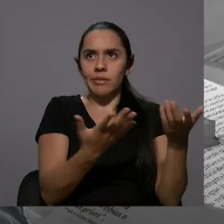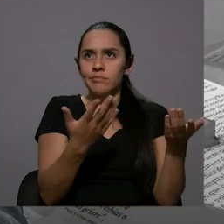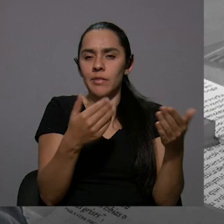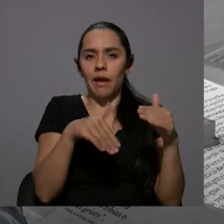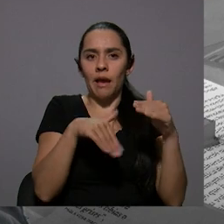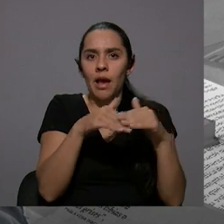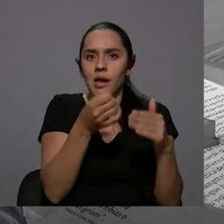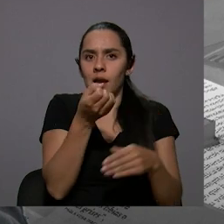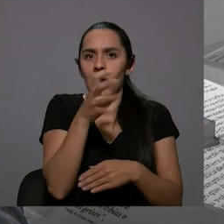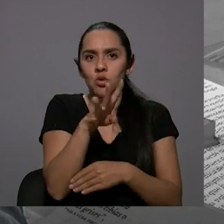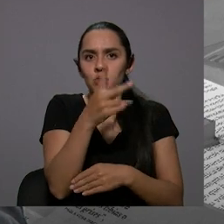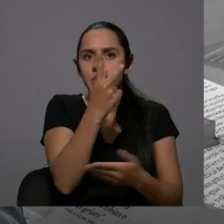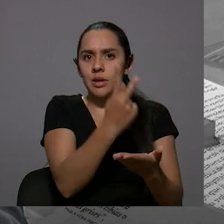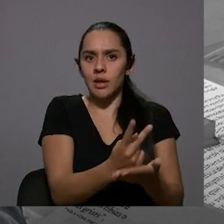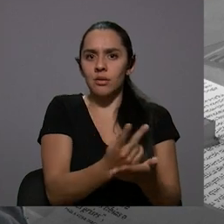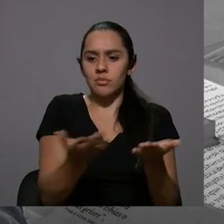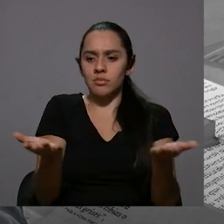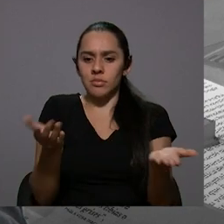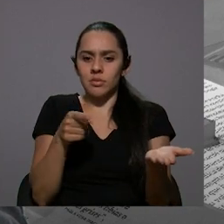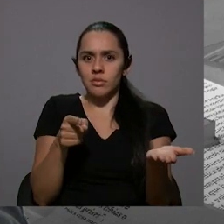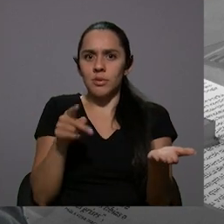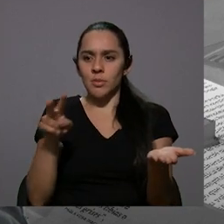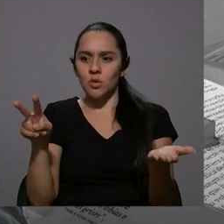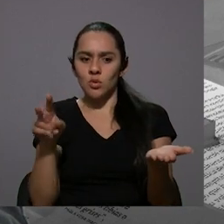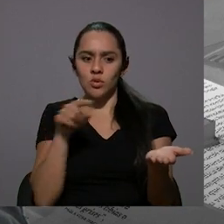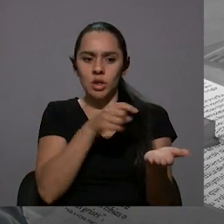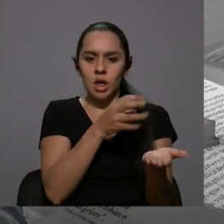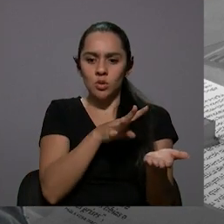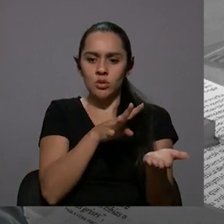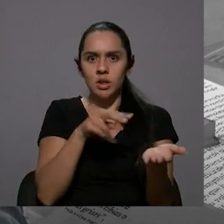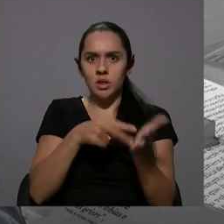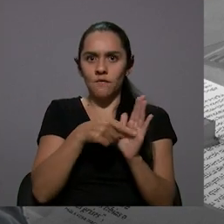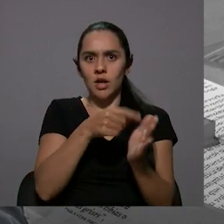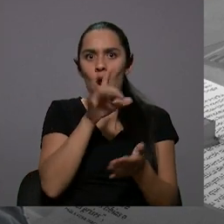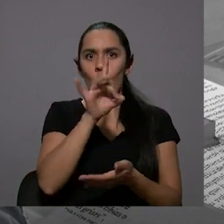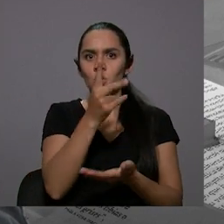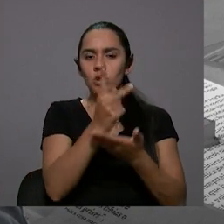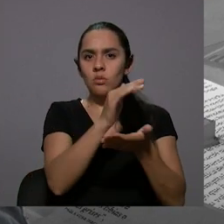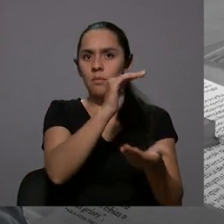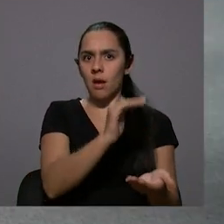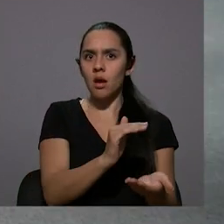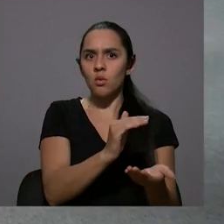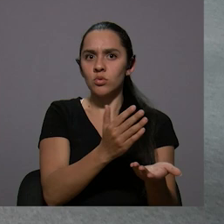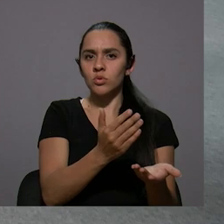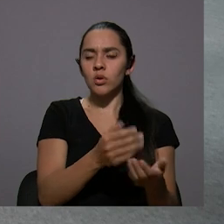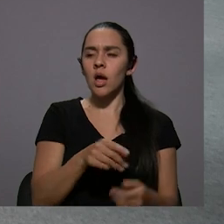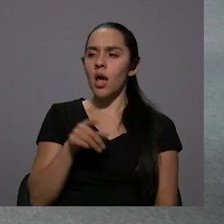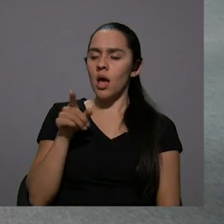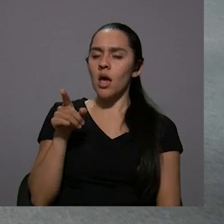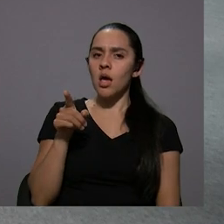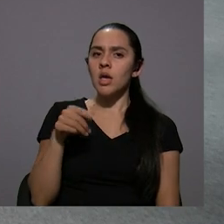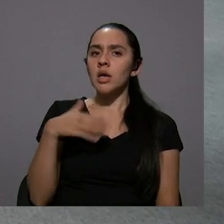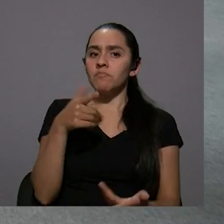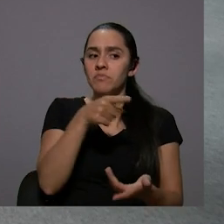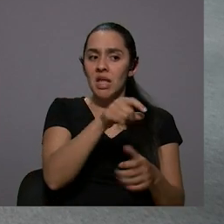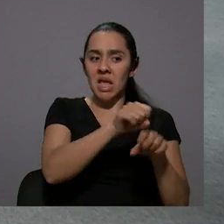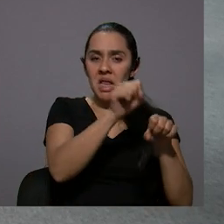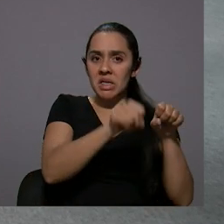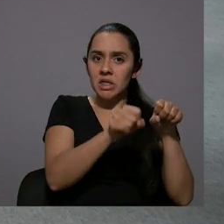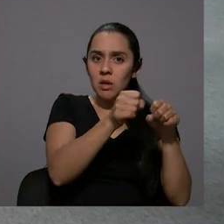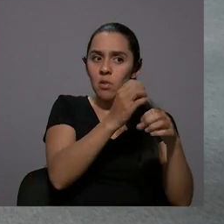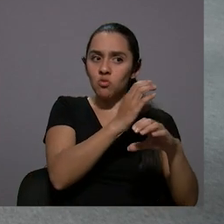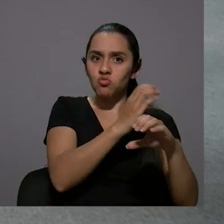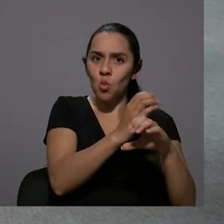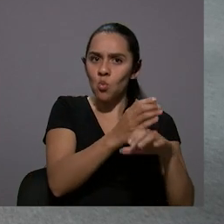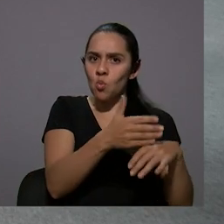como a 14 kg para son más o menos oo 8 kg menos que pesan y en cuanto al resguardo de la máquina en